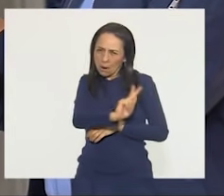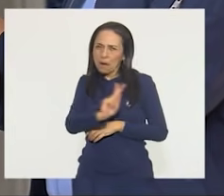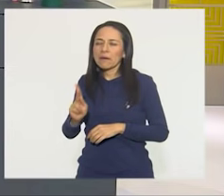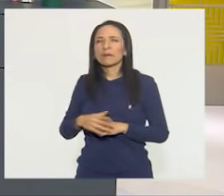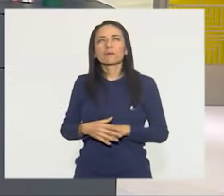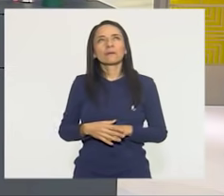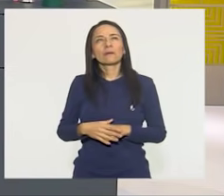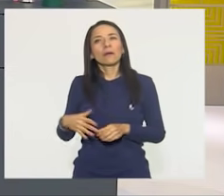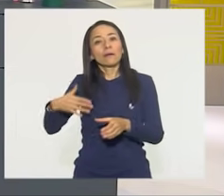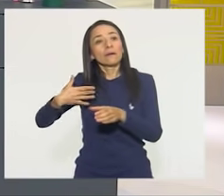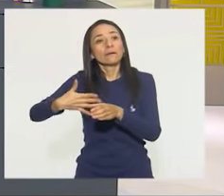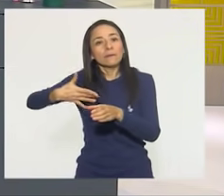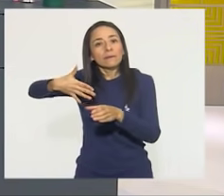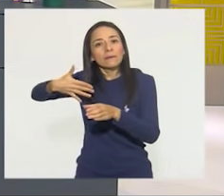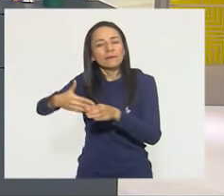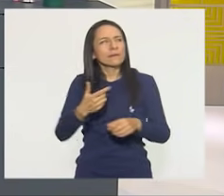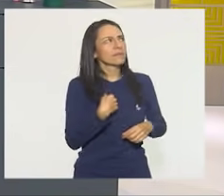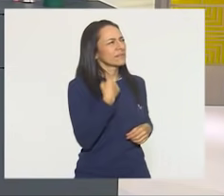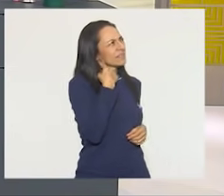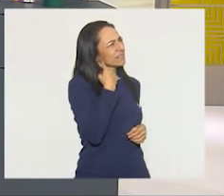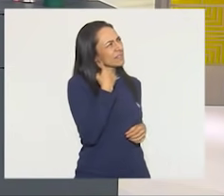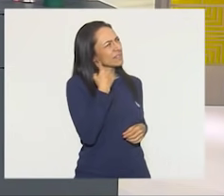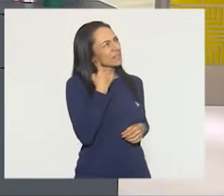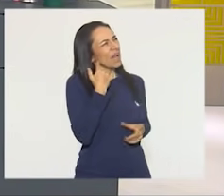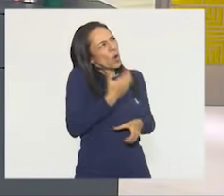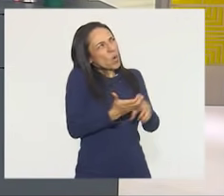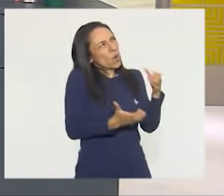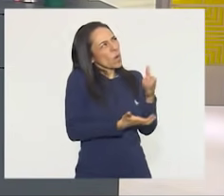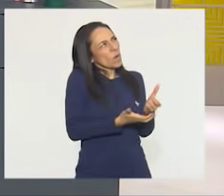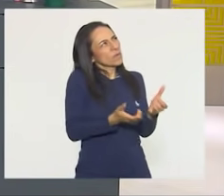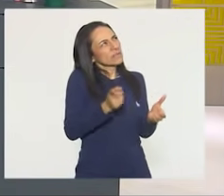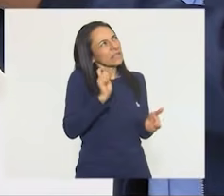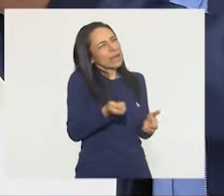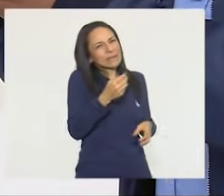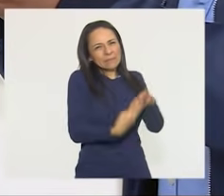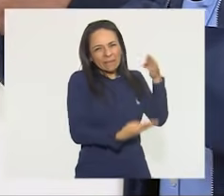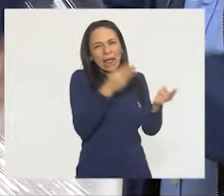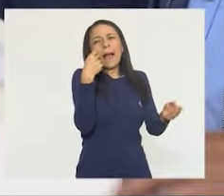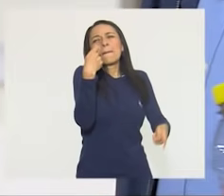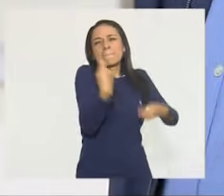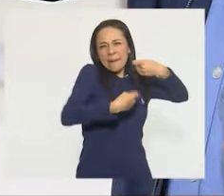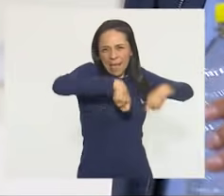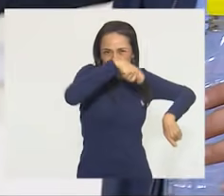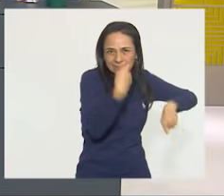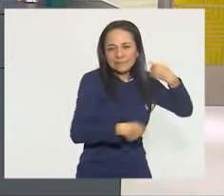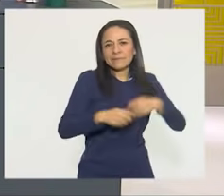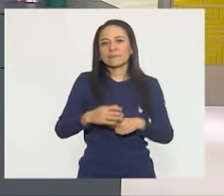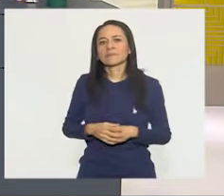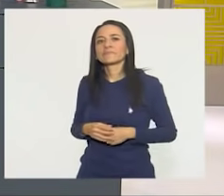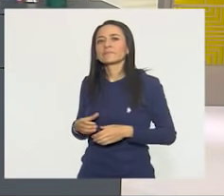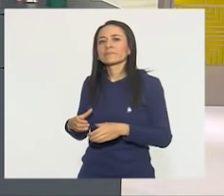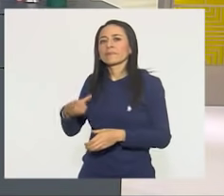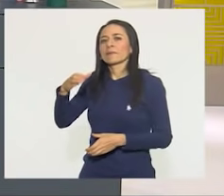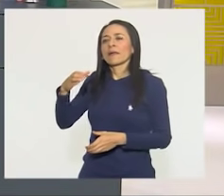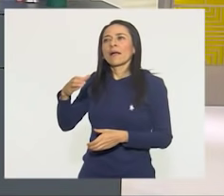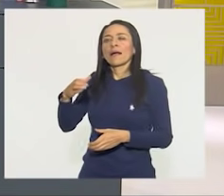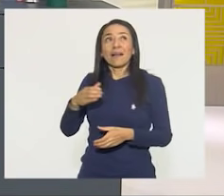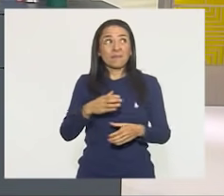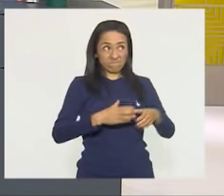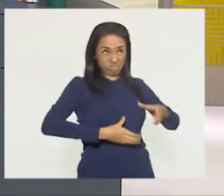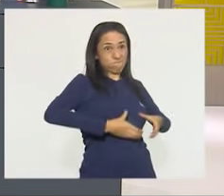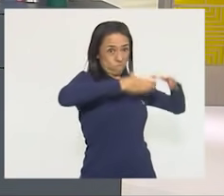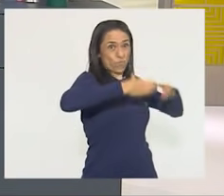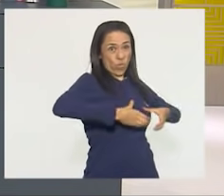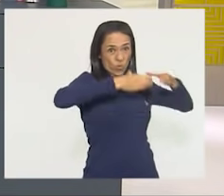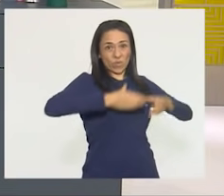Es un objeto de plástico. Un objeto de plástico, te estás acercando. Muy bien. Es un bote. Muy bien, un bote. Muy bien, niños. Lo adivinó